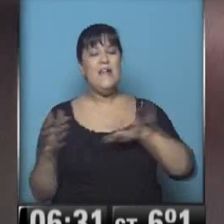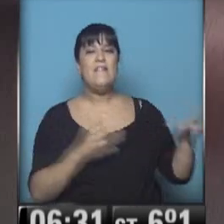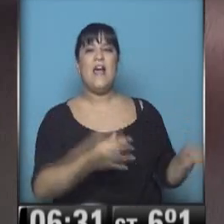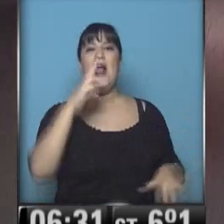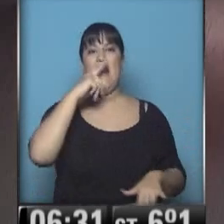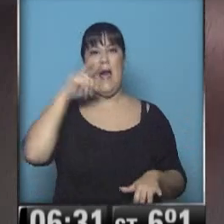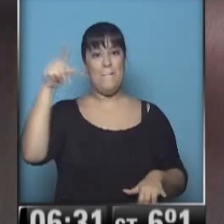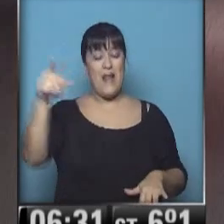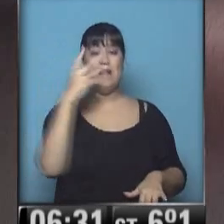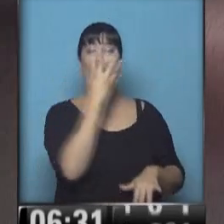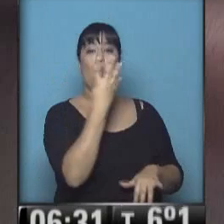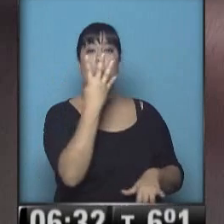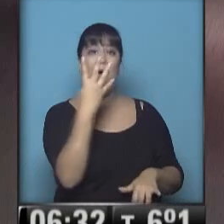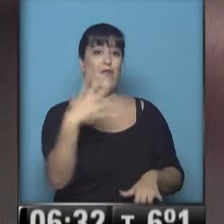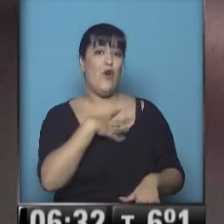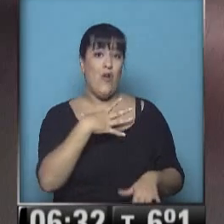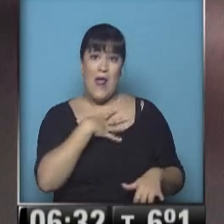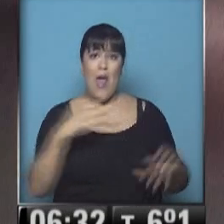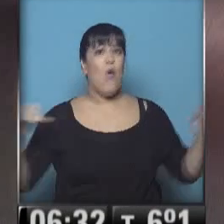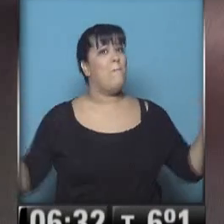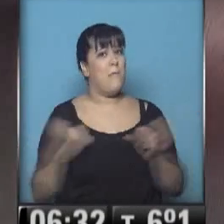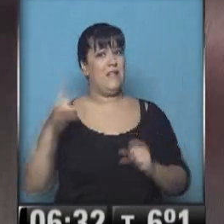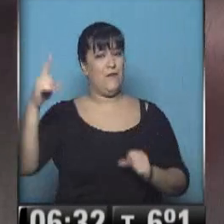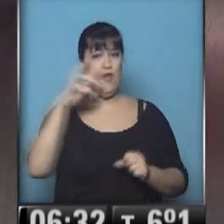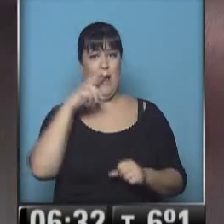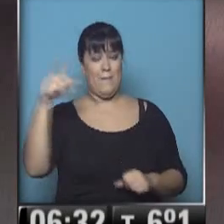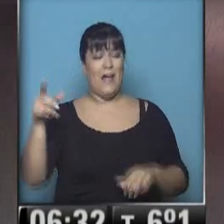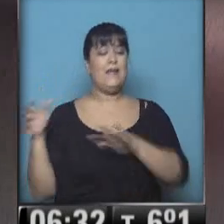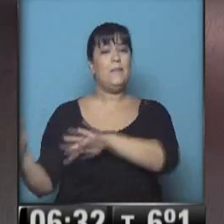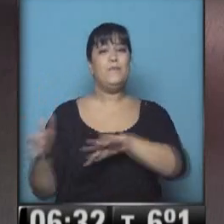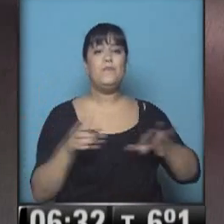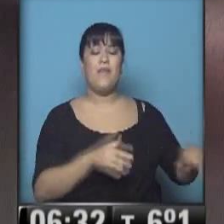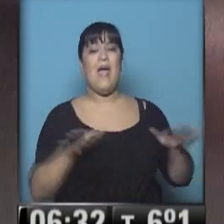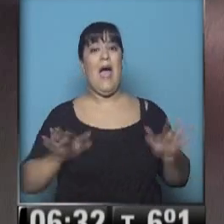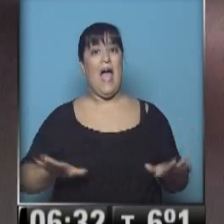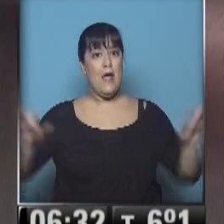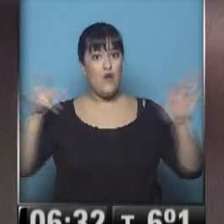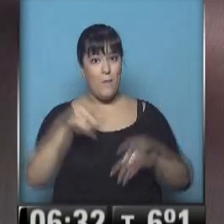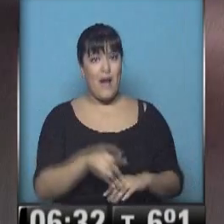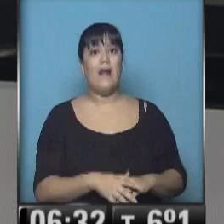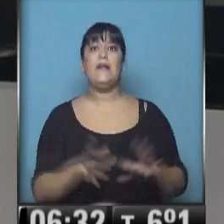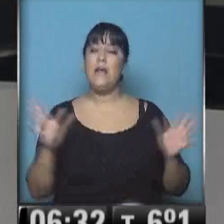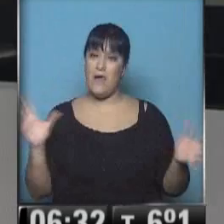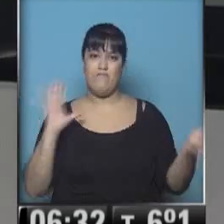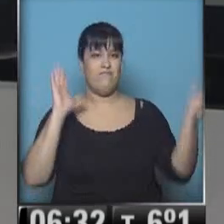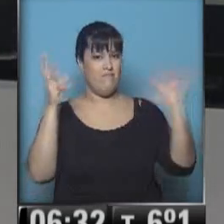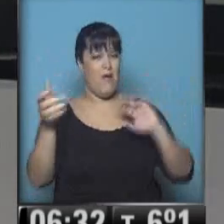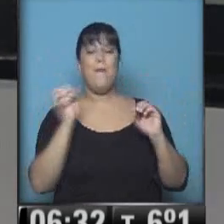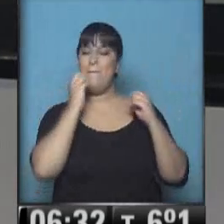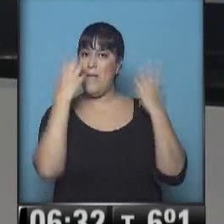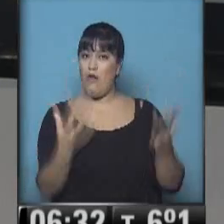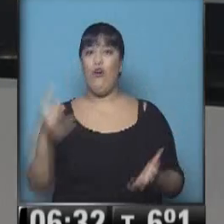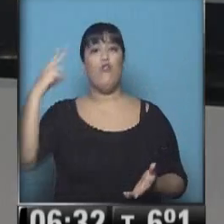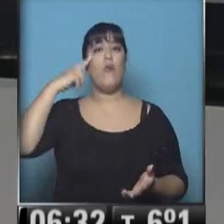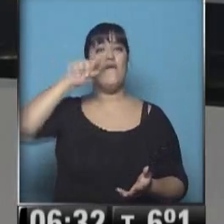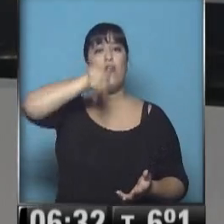Plata, 4 graditos más frío todavía. Y Aeroparque tiene que estar un poquito más templado.